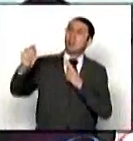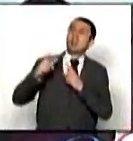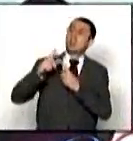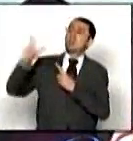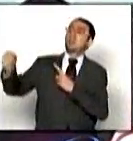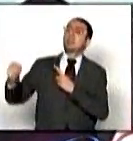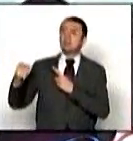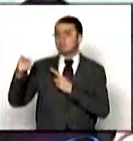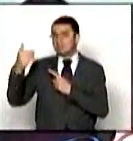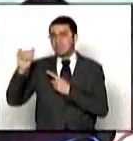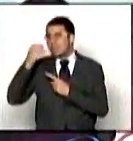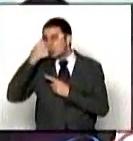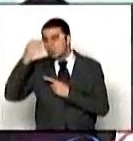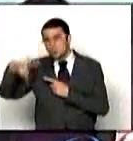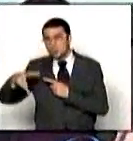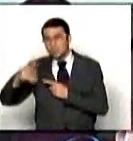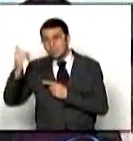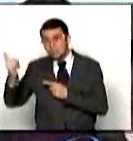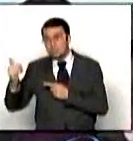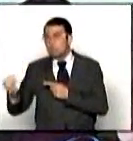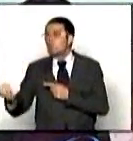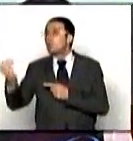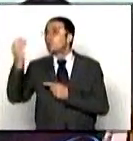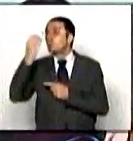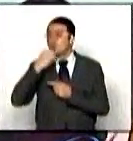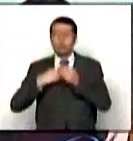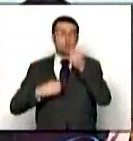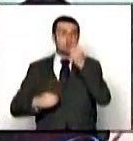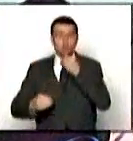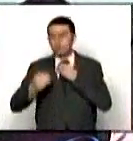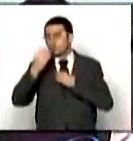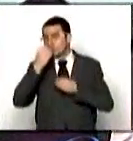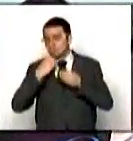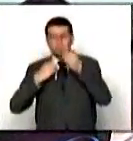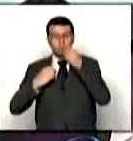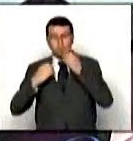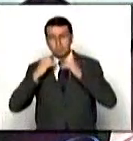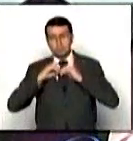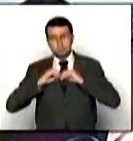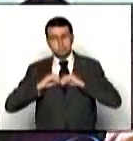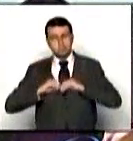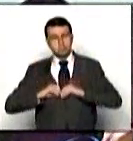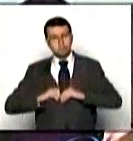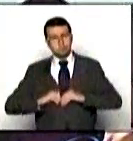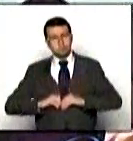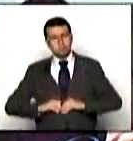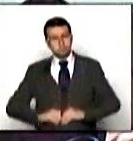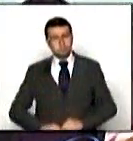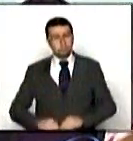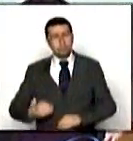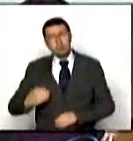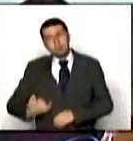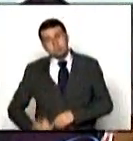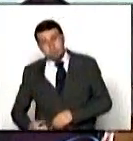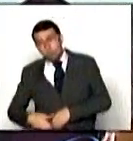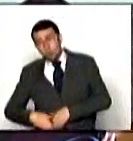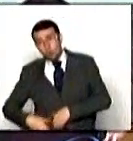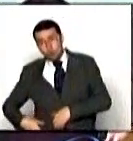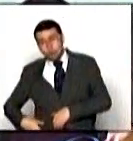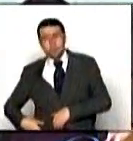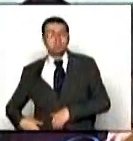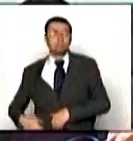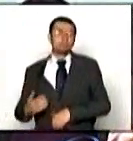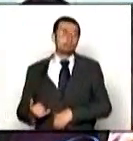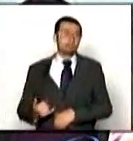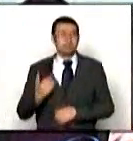fácilmente vienen contaminadas de bacterias, de hongos o de virus, y las introducimos a nuestro cuerpo y internamente están allí. Entonces, cuando llegan al colon, el sistema